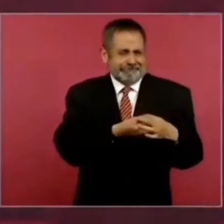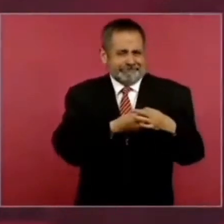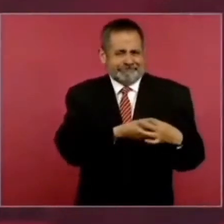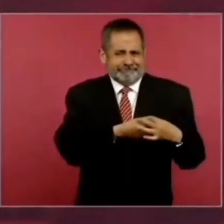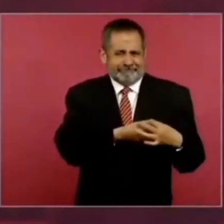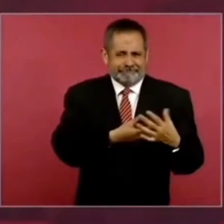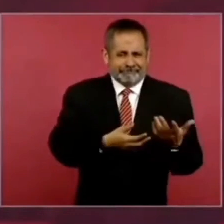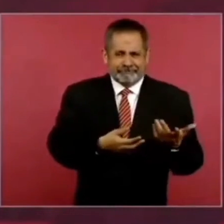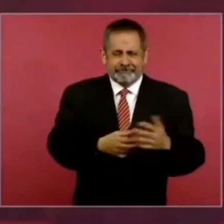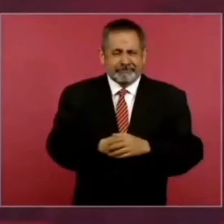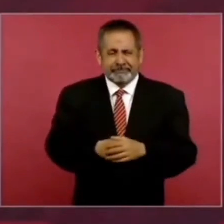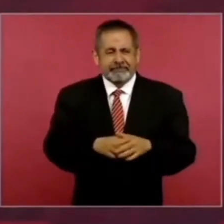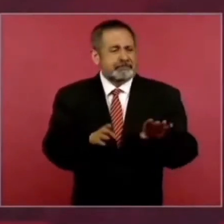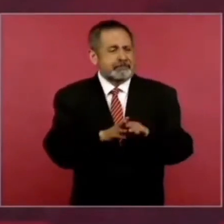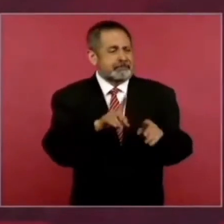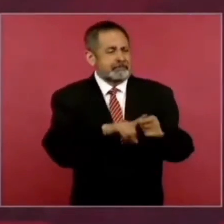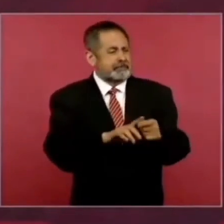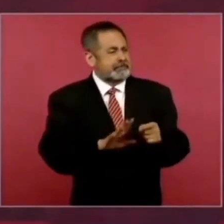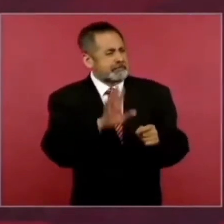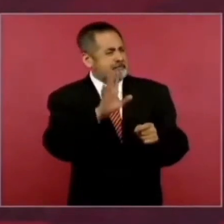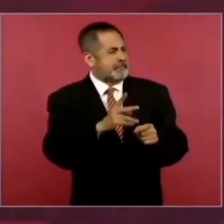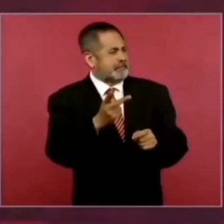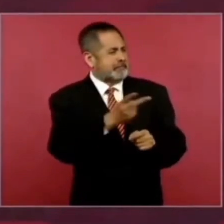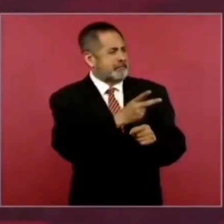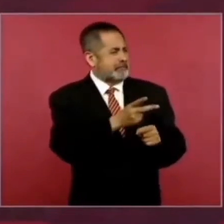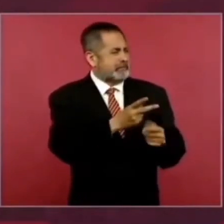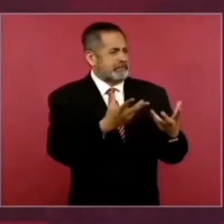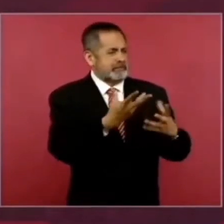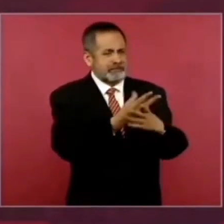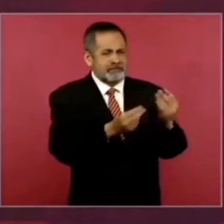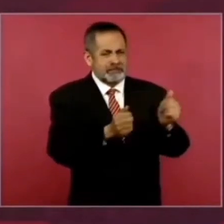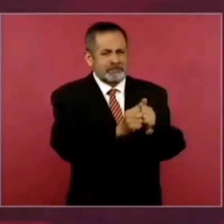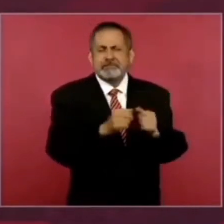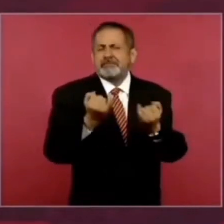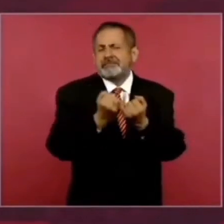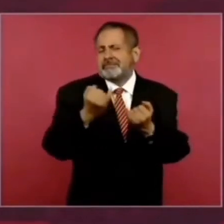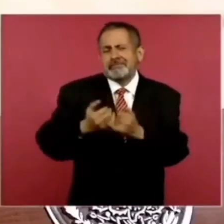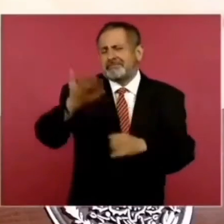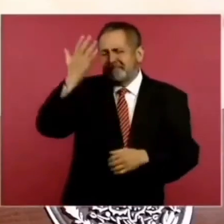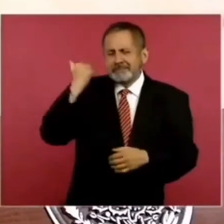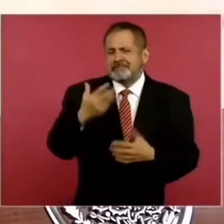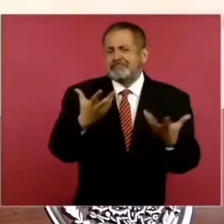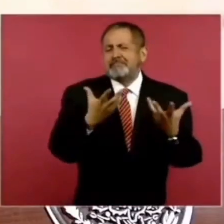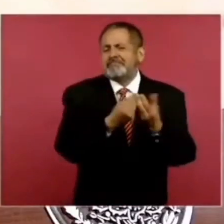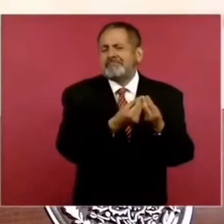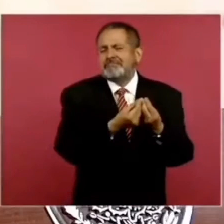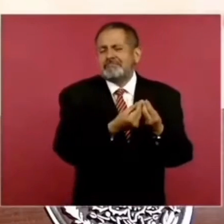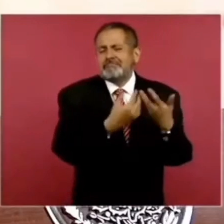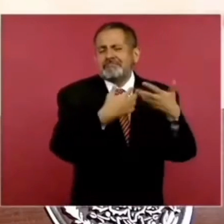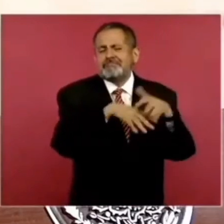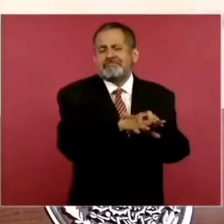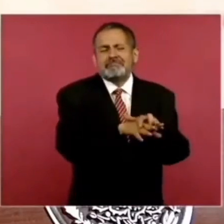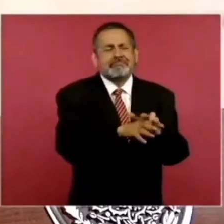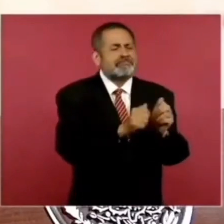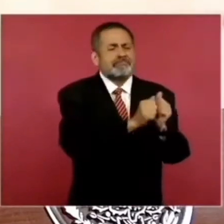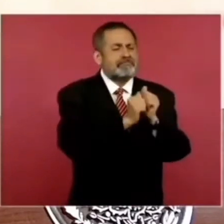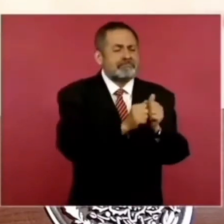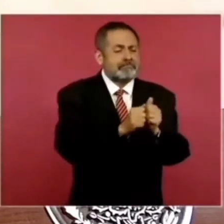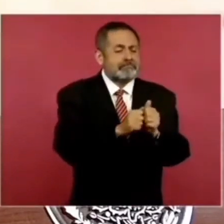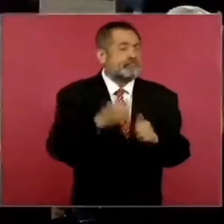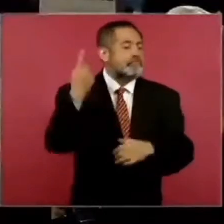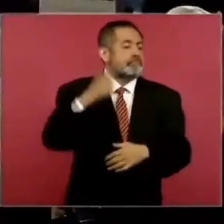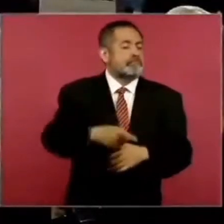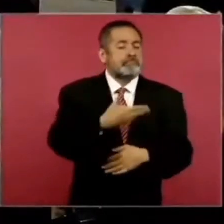como si fuesen parte del Poder Ejecutivo, como era antes, que estaban completamente